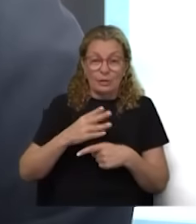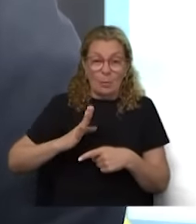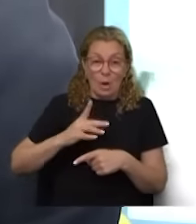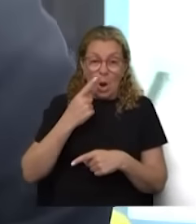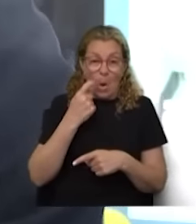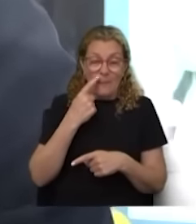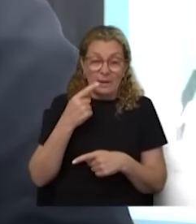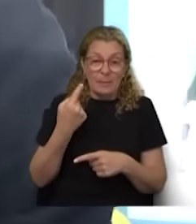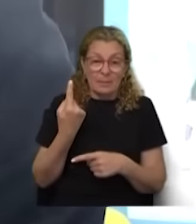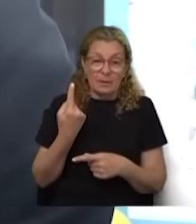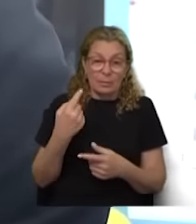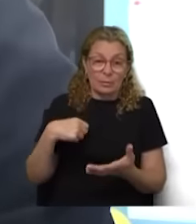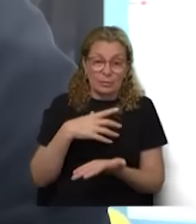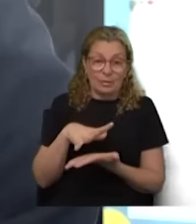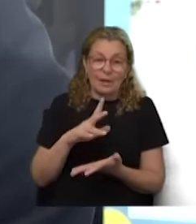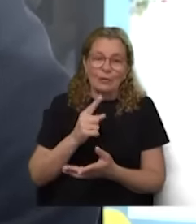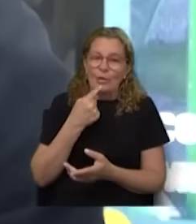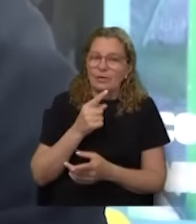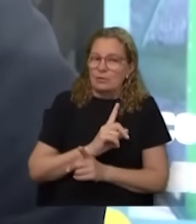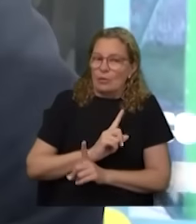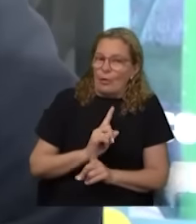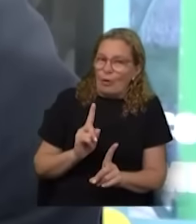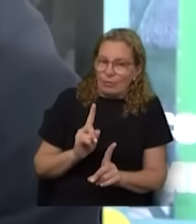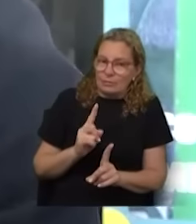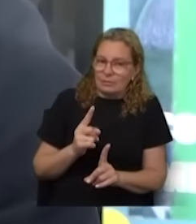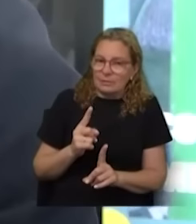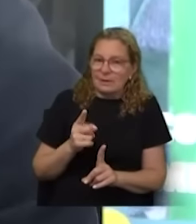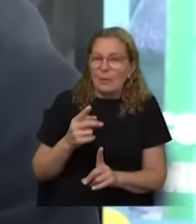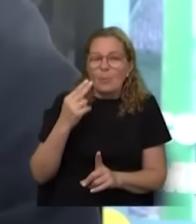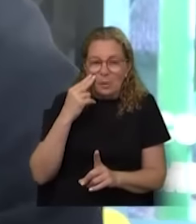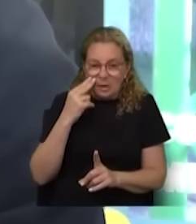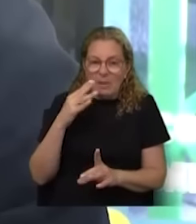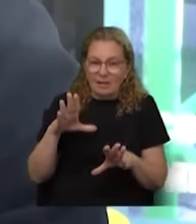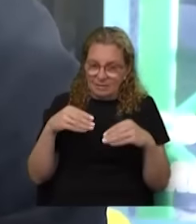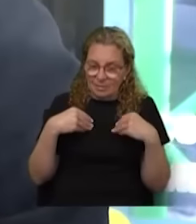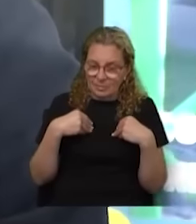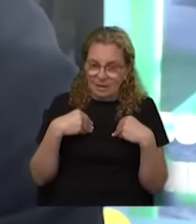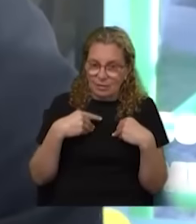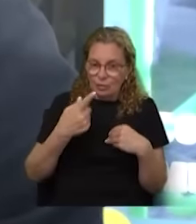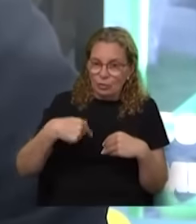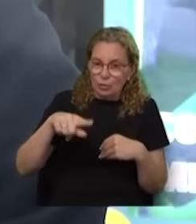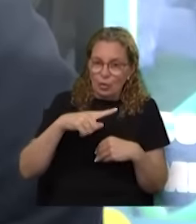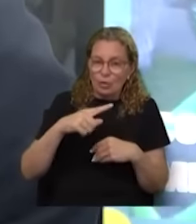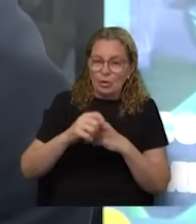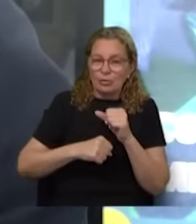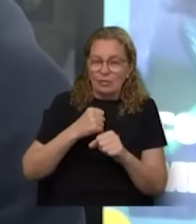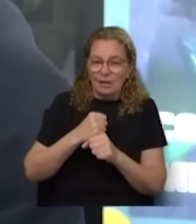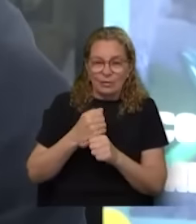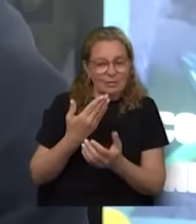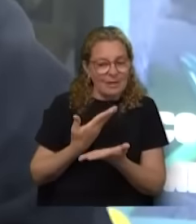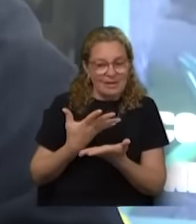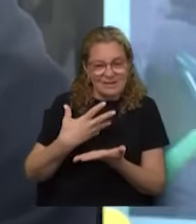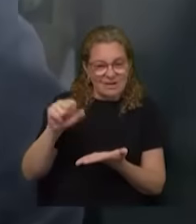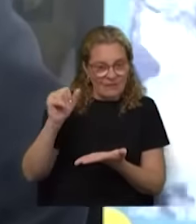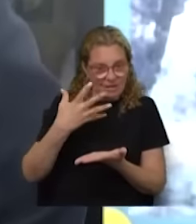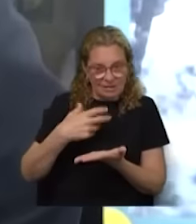sociedad es no negar un fenómeno que es estructural que nos afecta eh que todos los años roba vidas eh